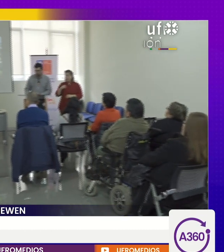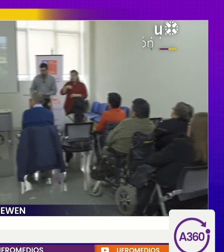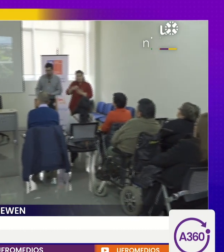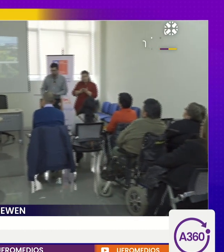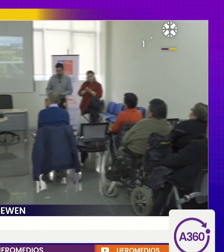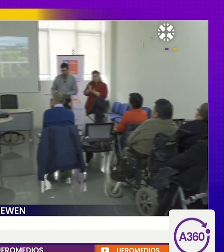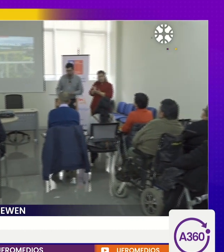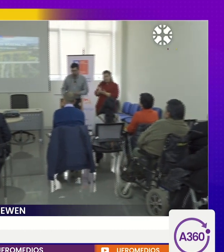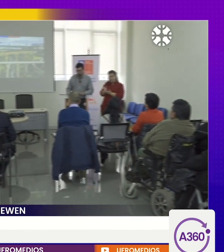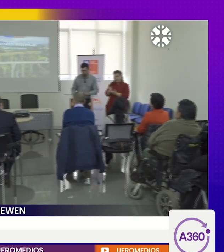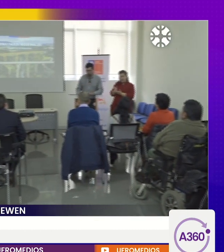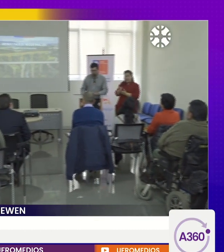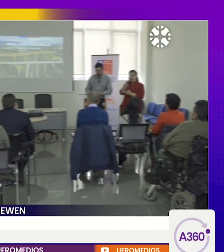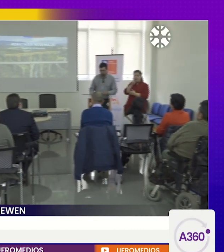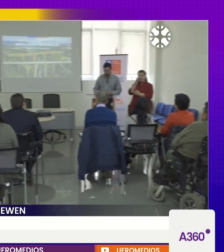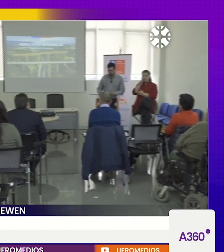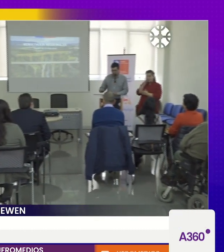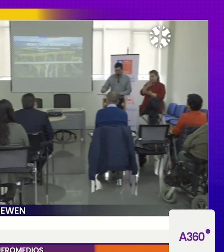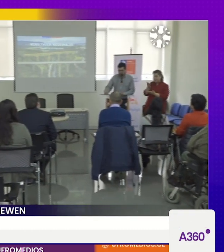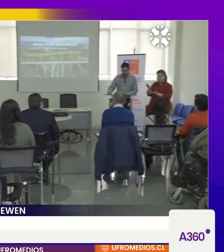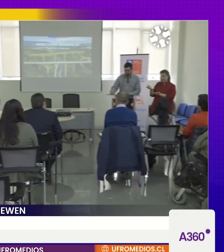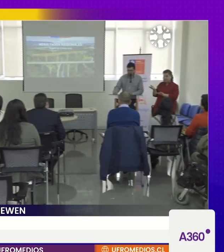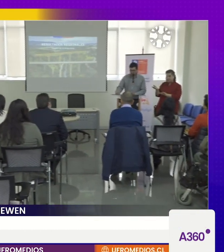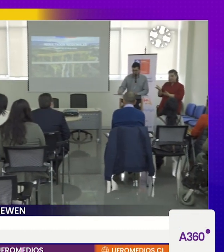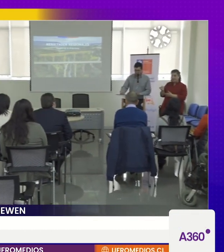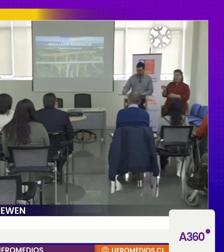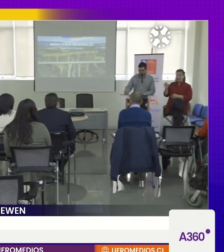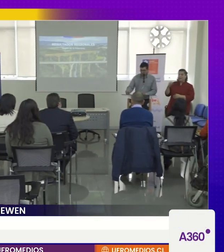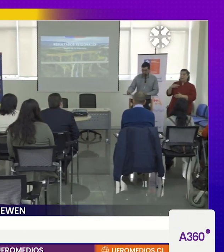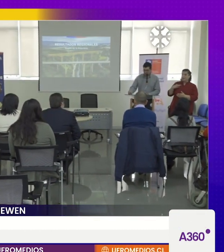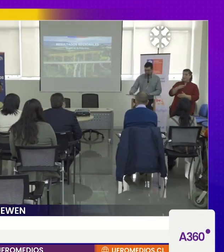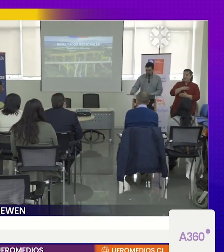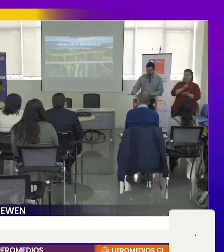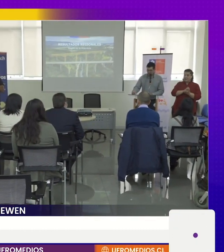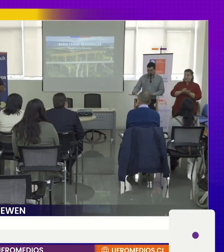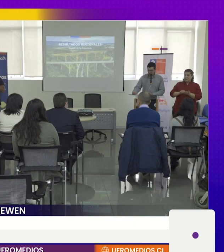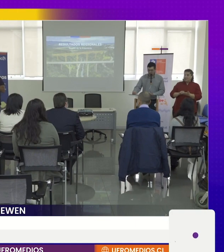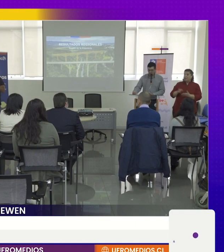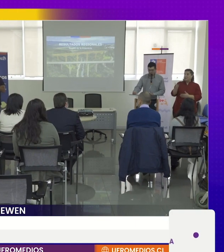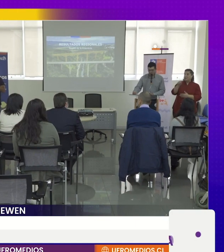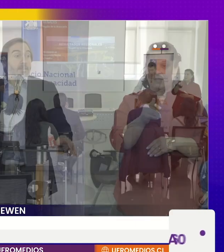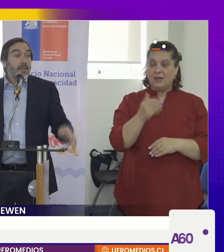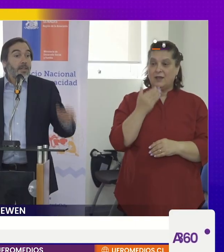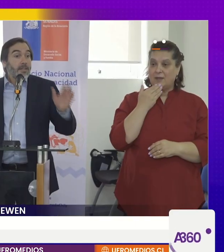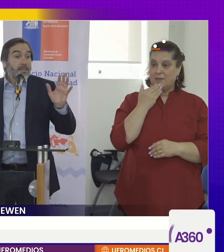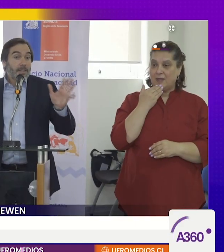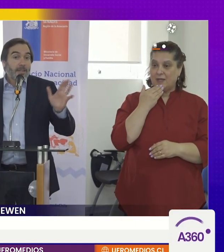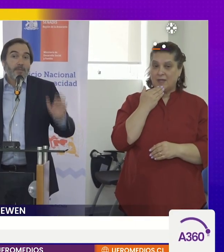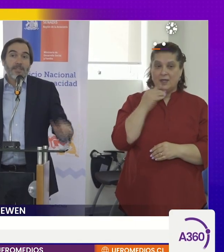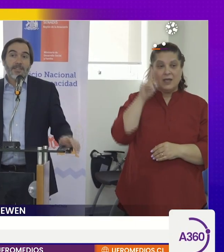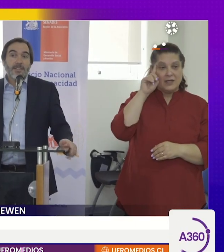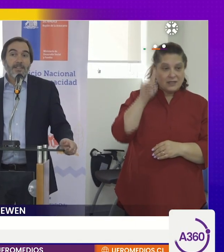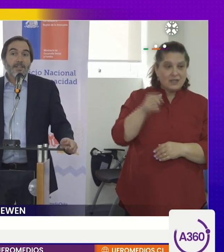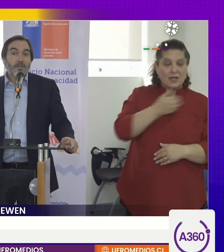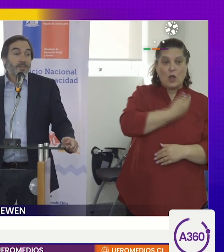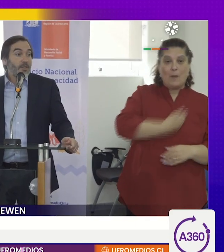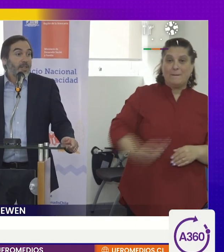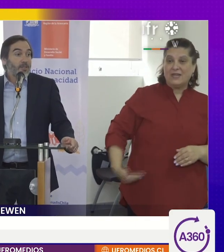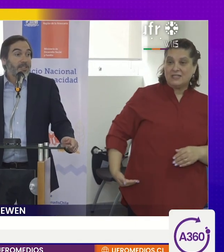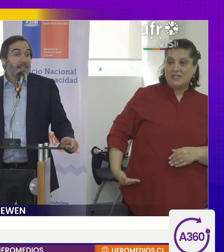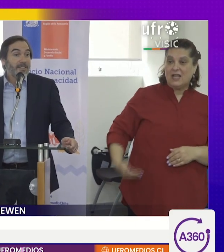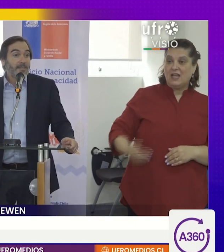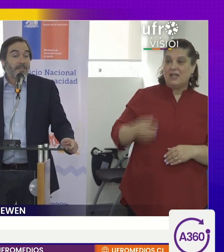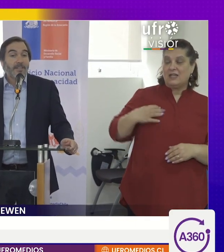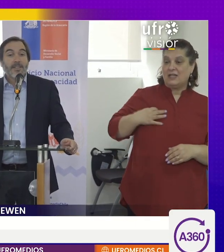que es algo que es muy relevante hoy en día, porque cuando uno tiene la información, realmente pueden poder acceder. Así es.